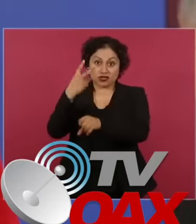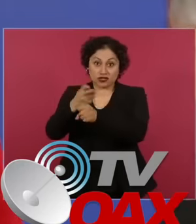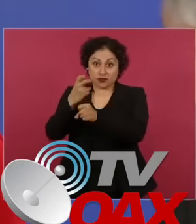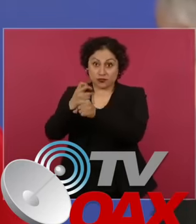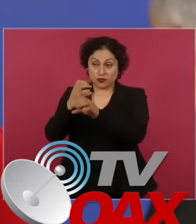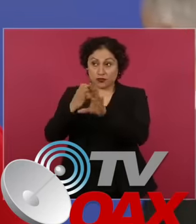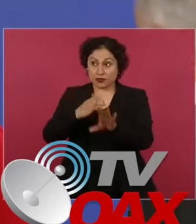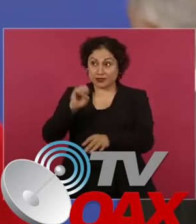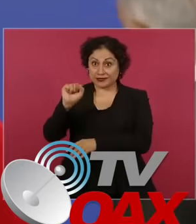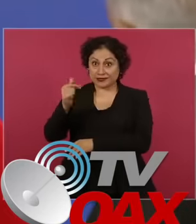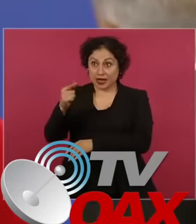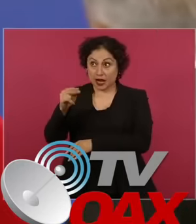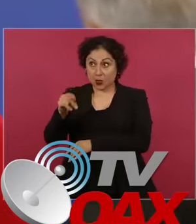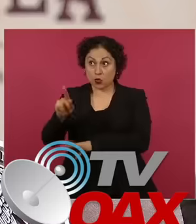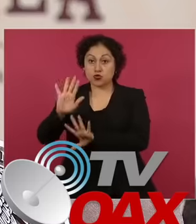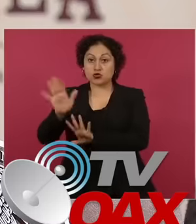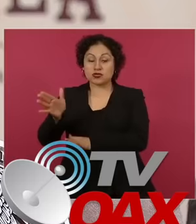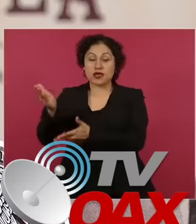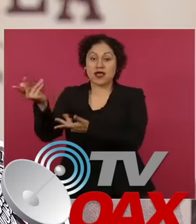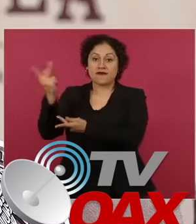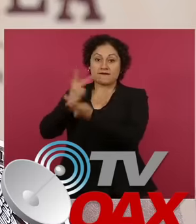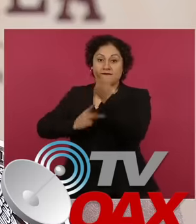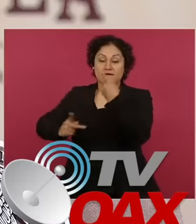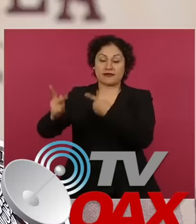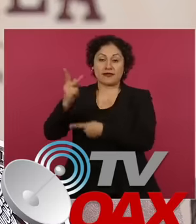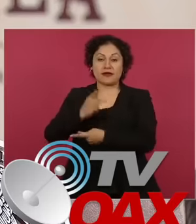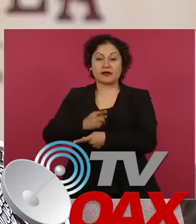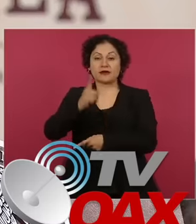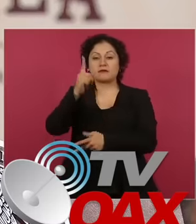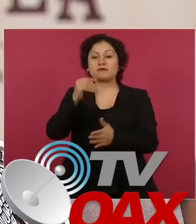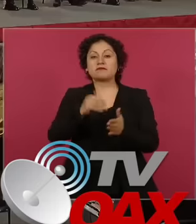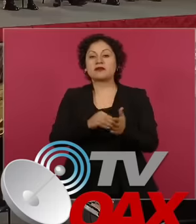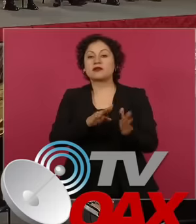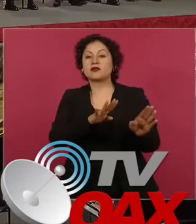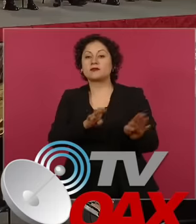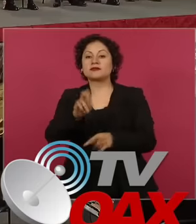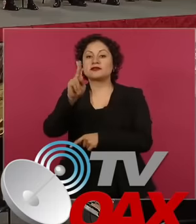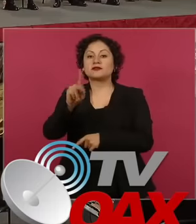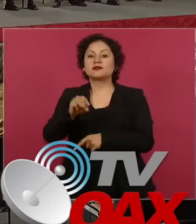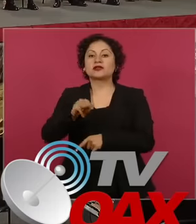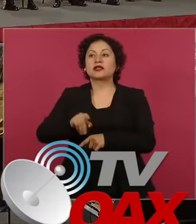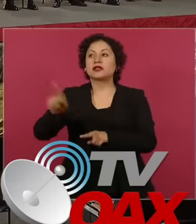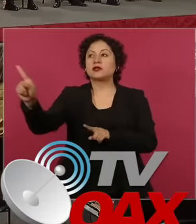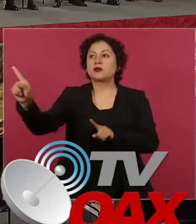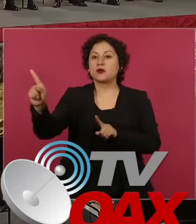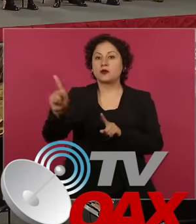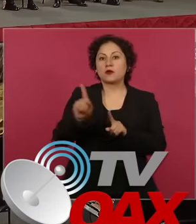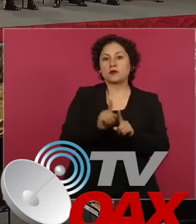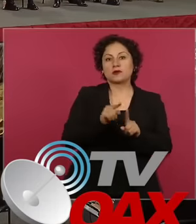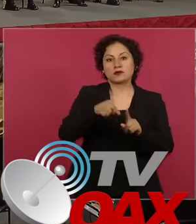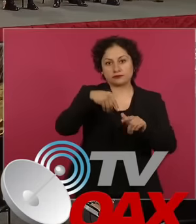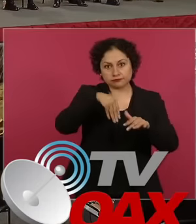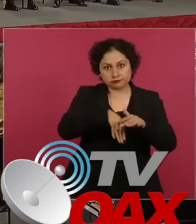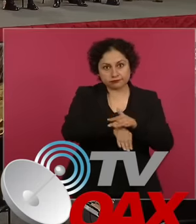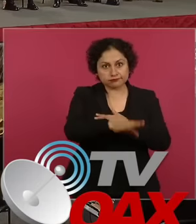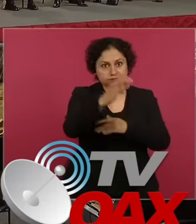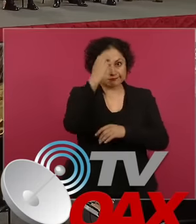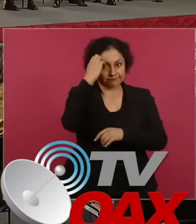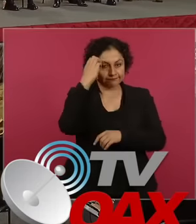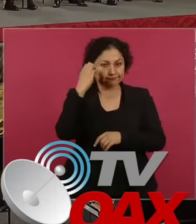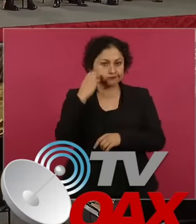Sahagún y está recorriendo más de 1.900 kilómetros para poder llegar también al taller y cochera de Cancún